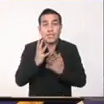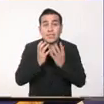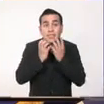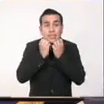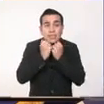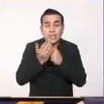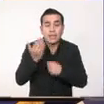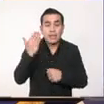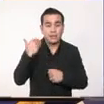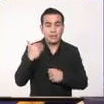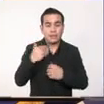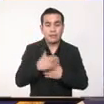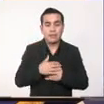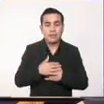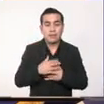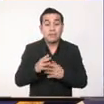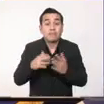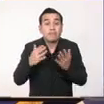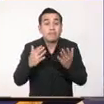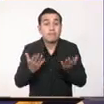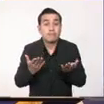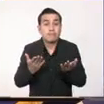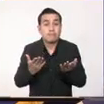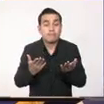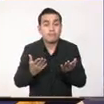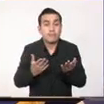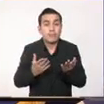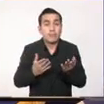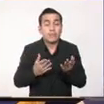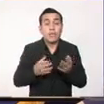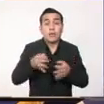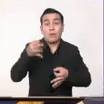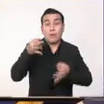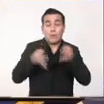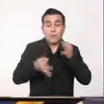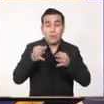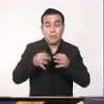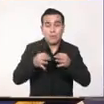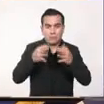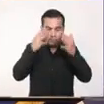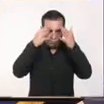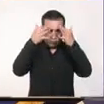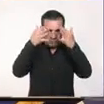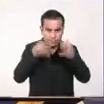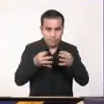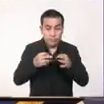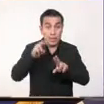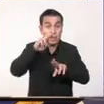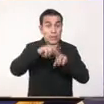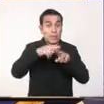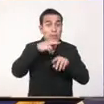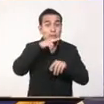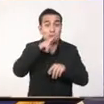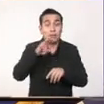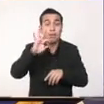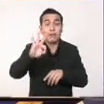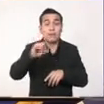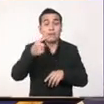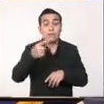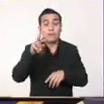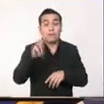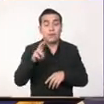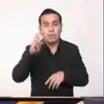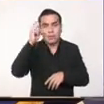garantizado antes, cuando las cortes estaban escogidas por los partidos políticos y los fiscales